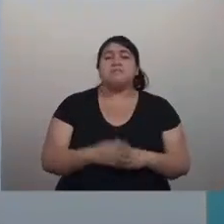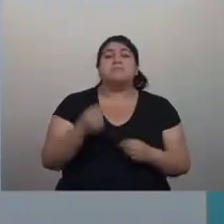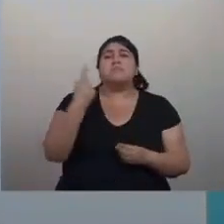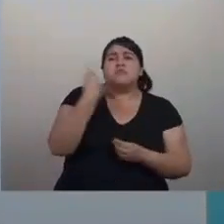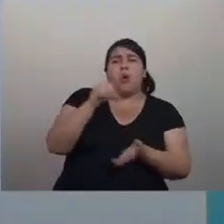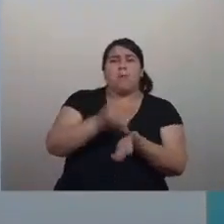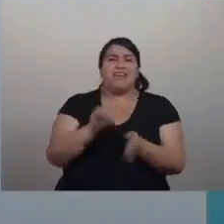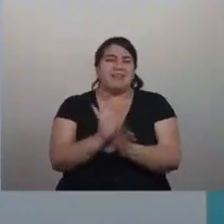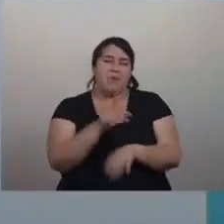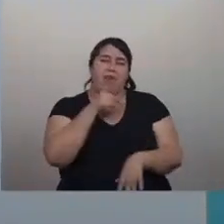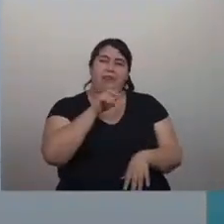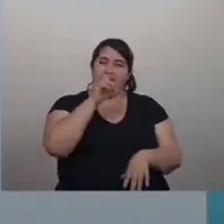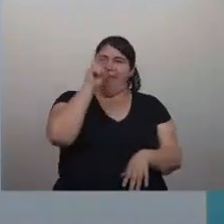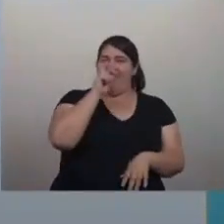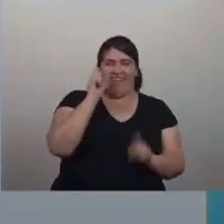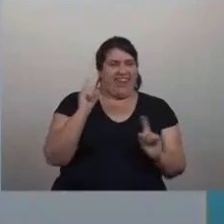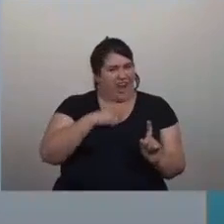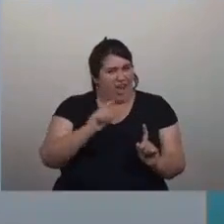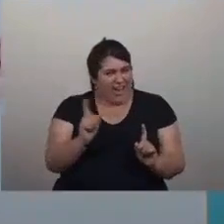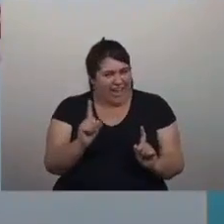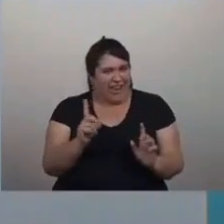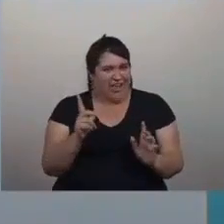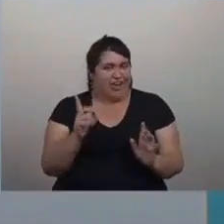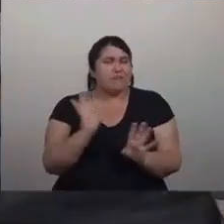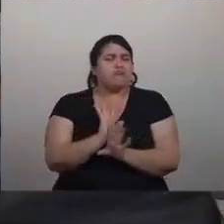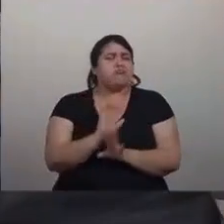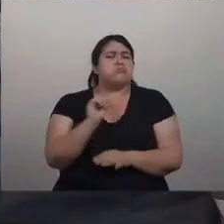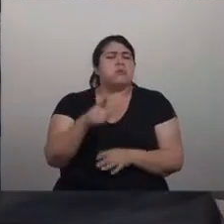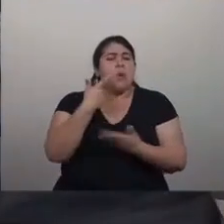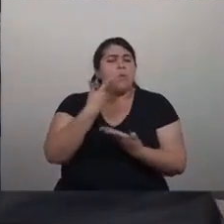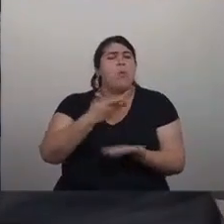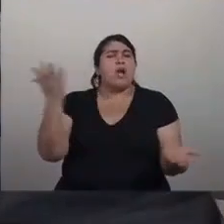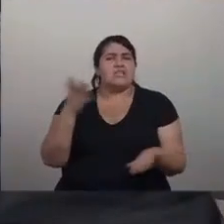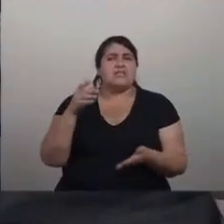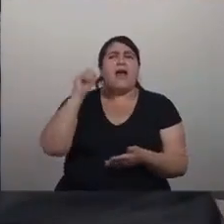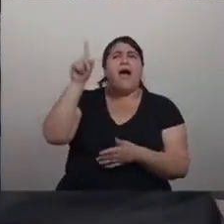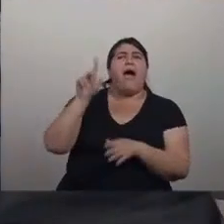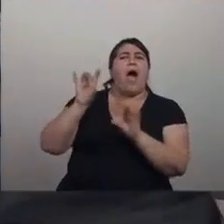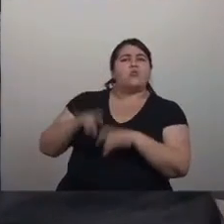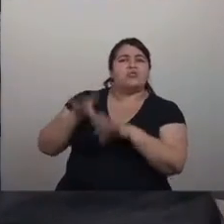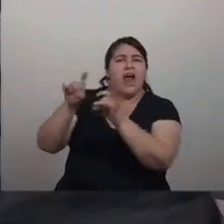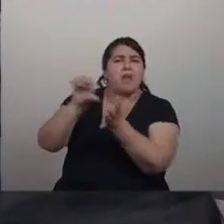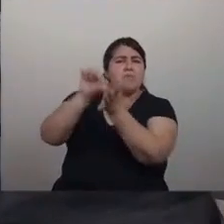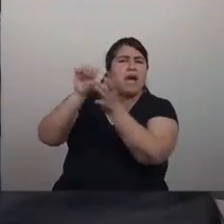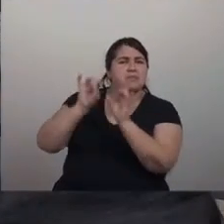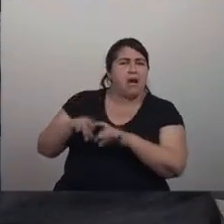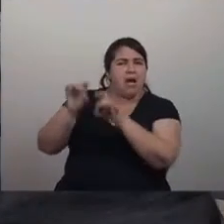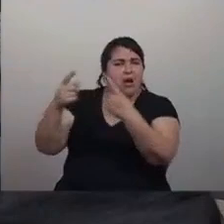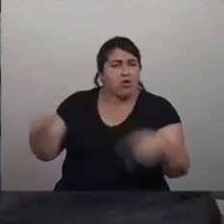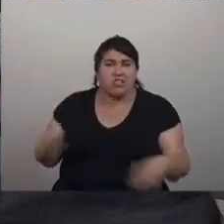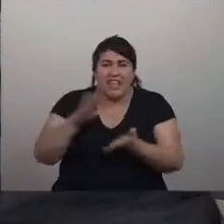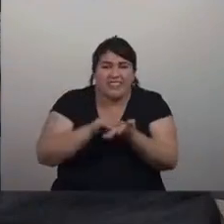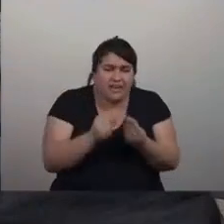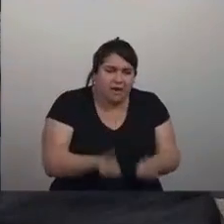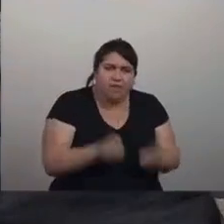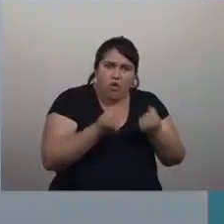no hacerme el canchero porque la verdad exceptuando alguna zona de Australia pero no hay esta fertilidad de la tierra